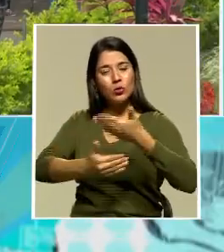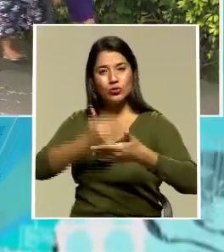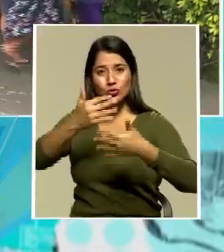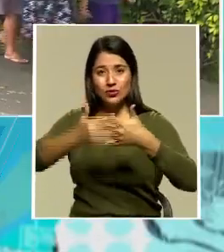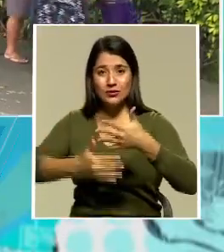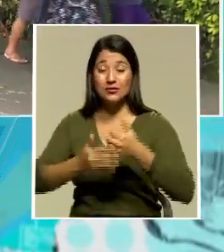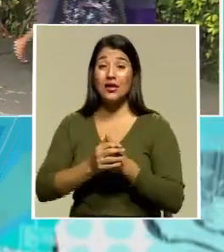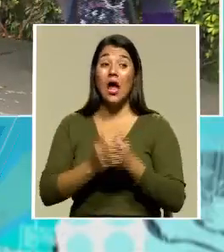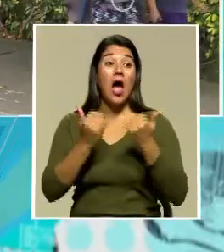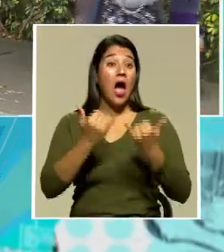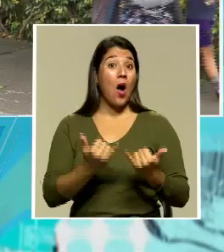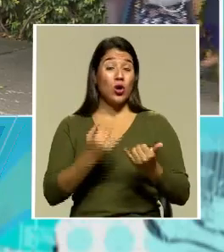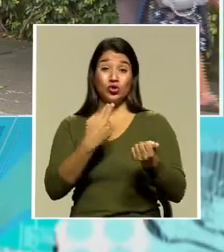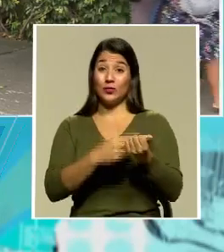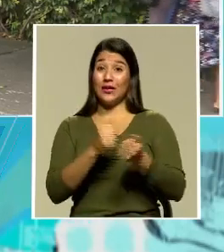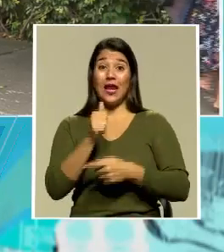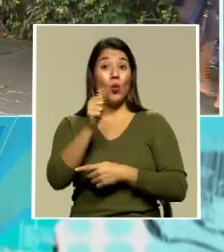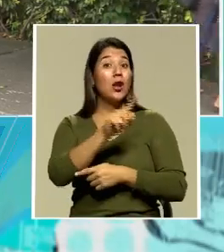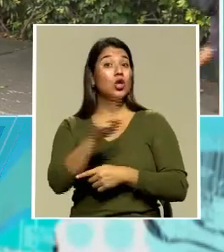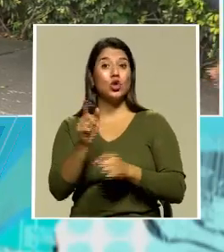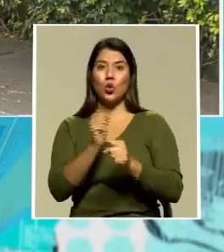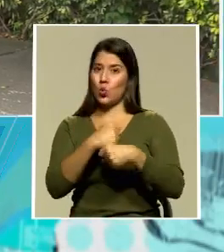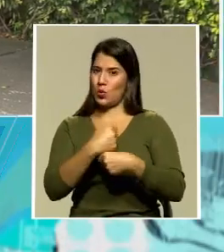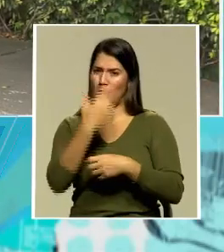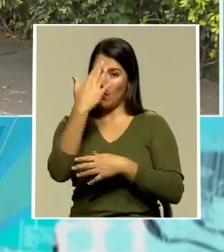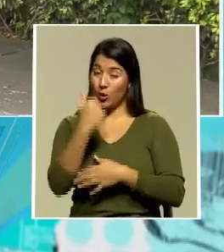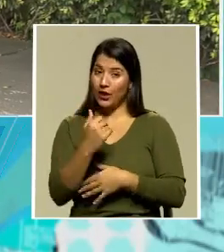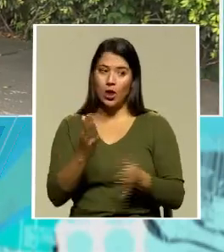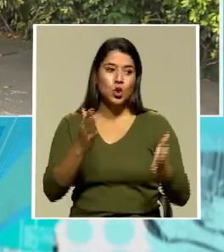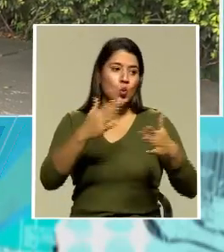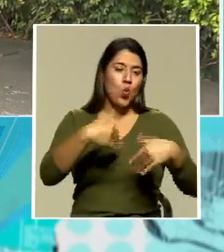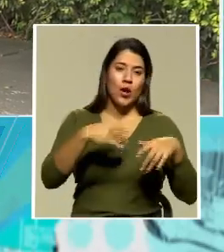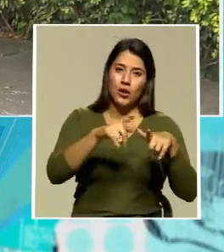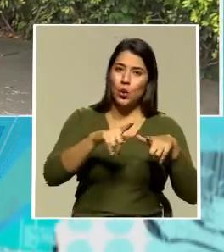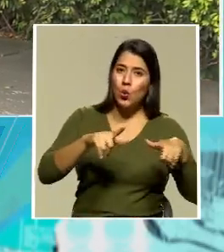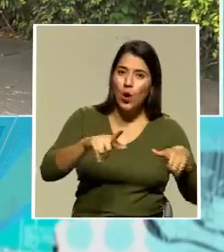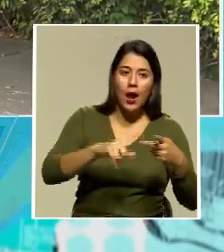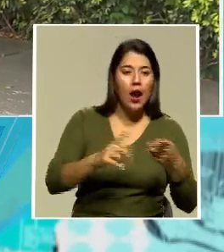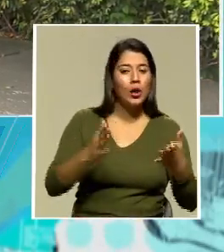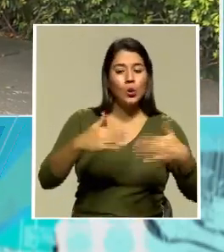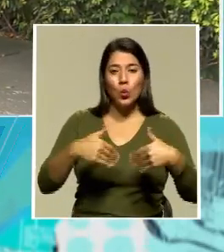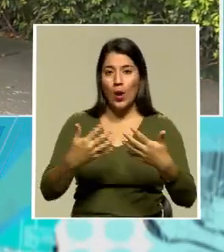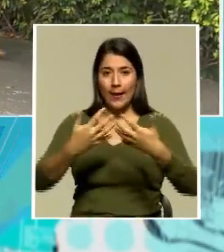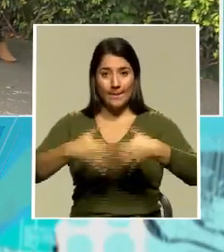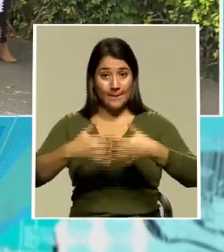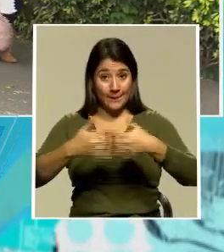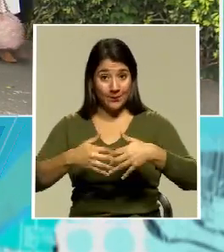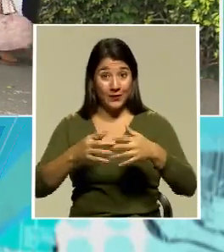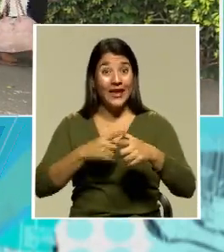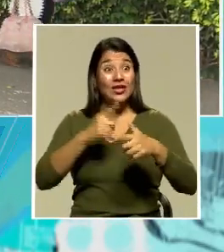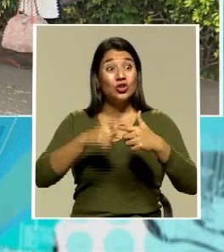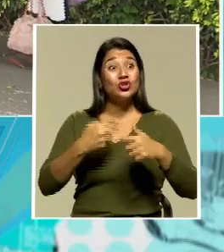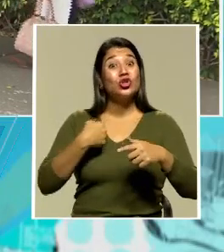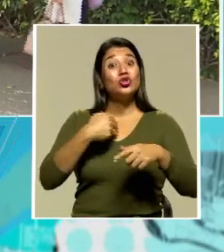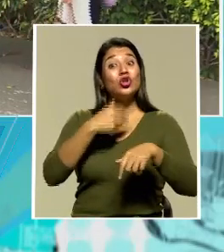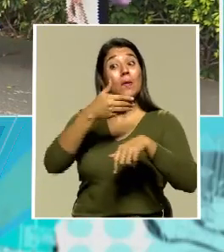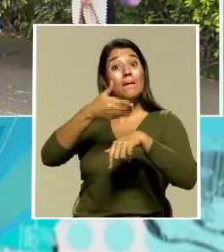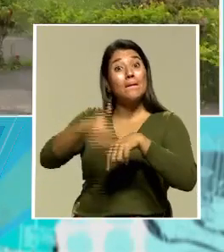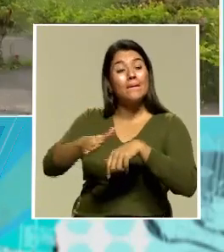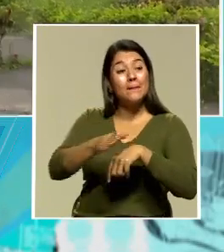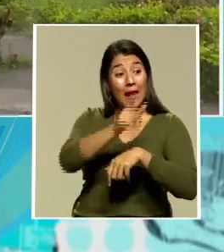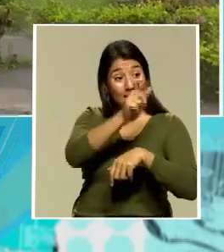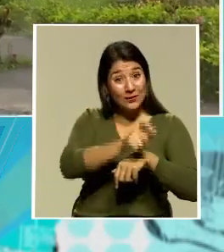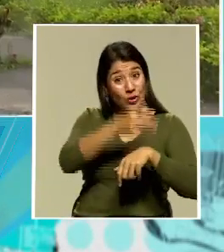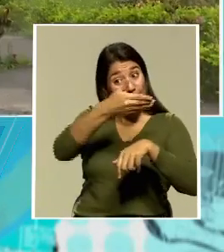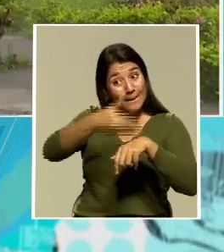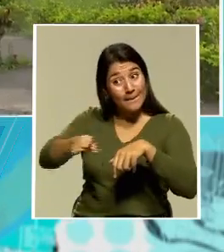ni la infraestructura y pues tenemos que estar refiriendo los pacientes al Hospital México. Entonces pues